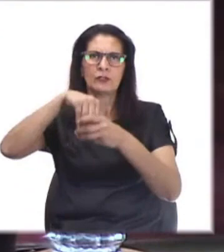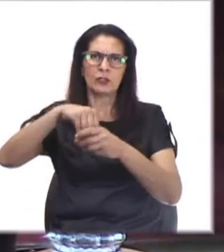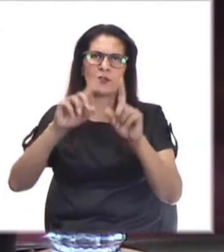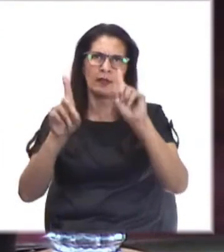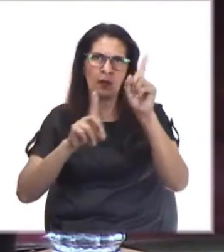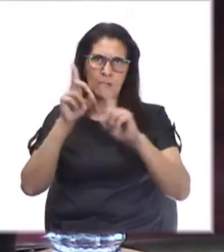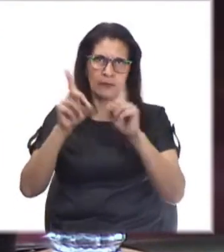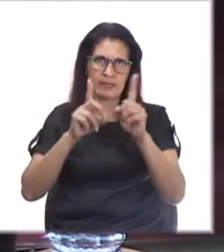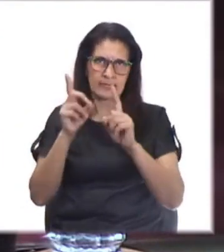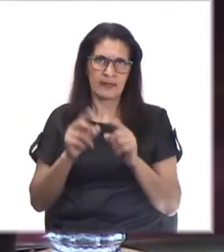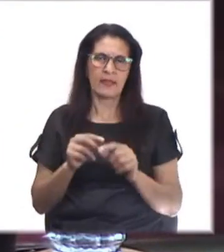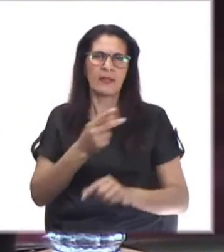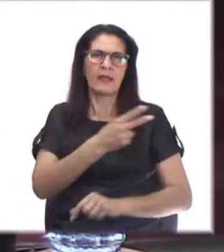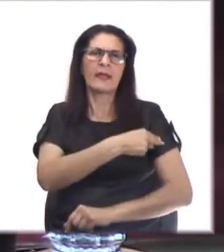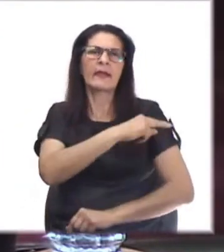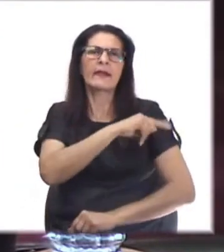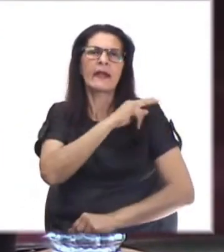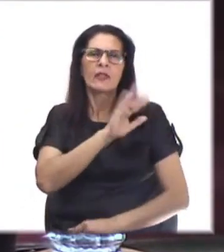grado 5, desde